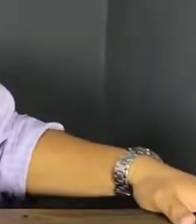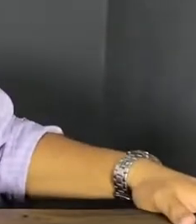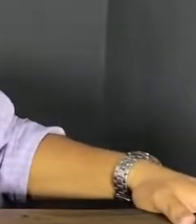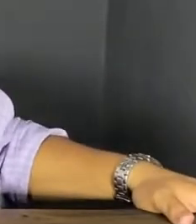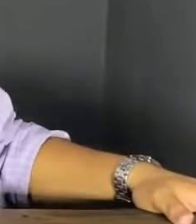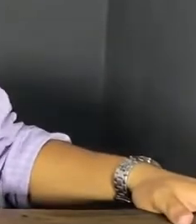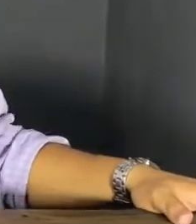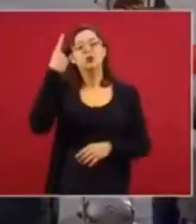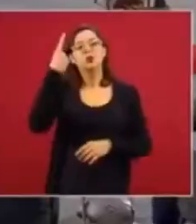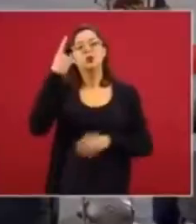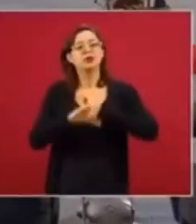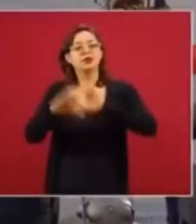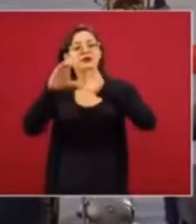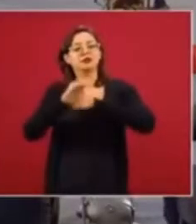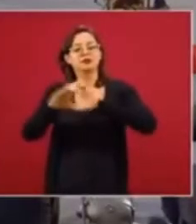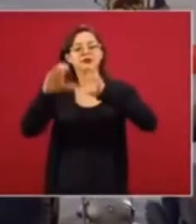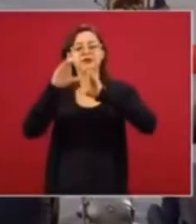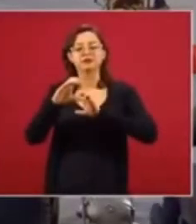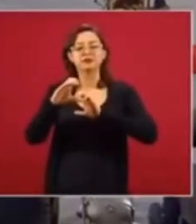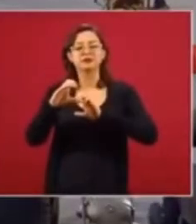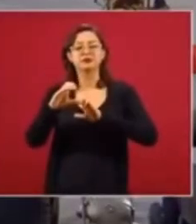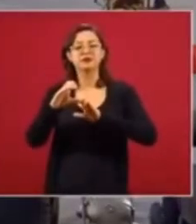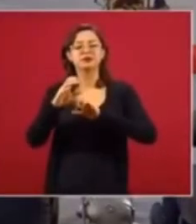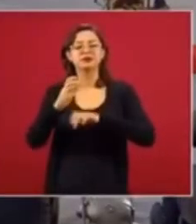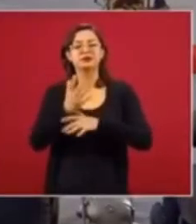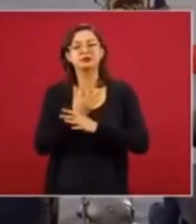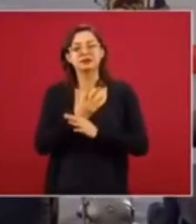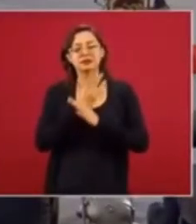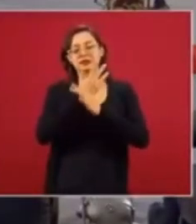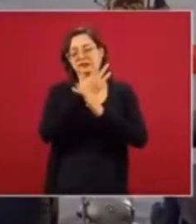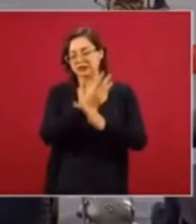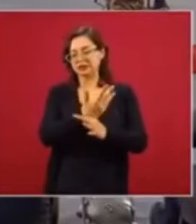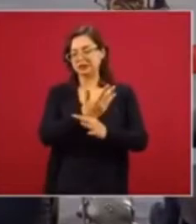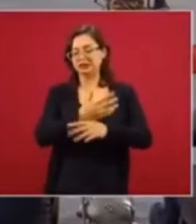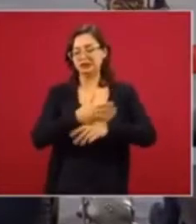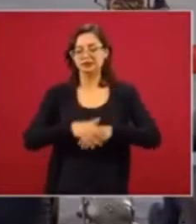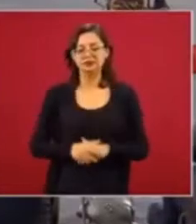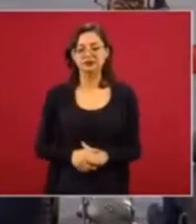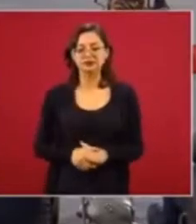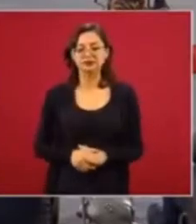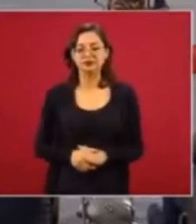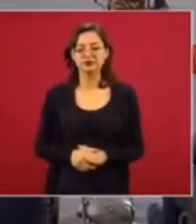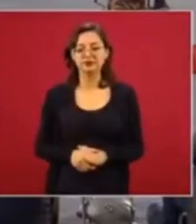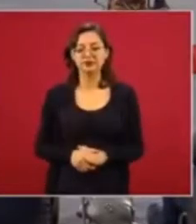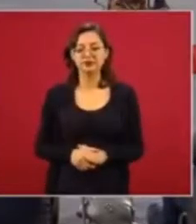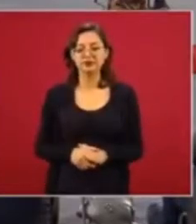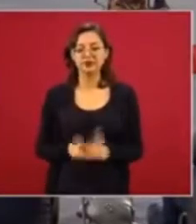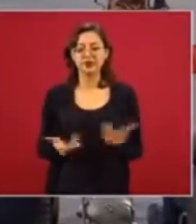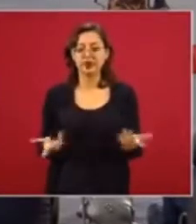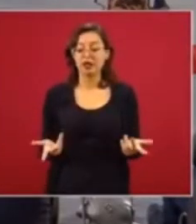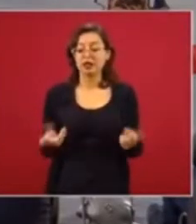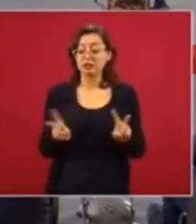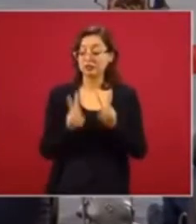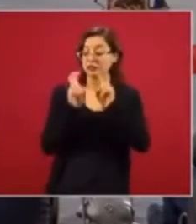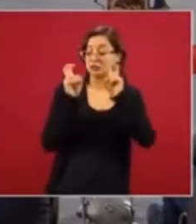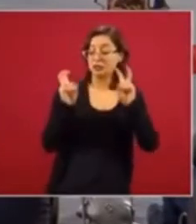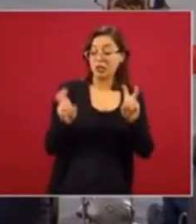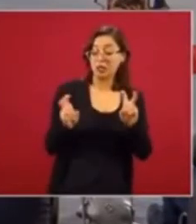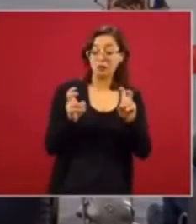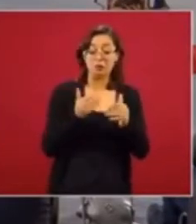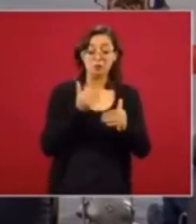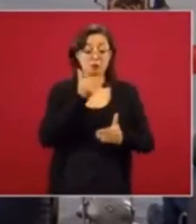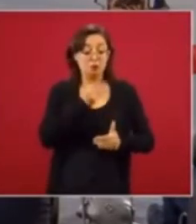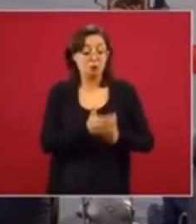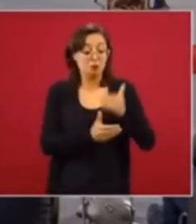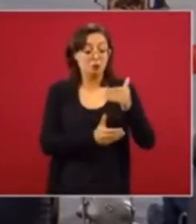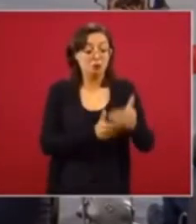el presidente, ¿no? No te dejes engañar cuando te hablen de progreso, porque